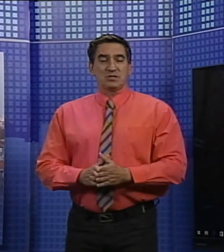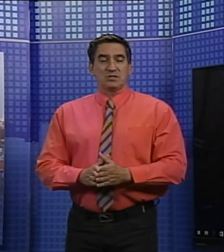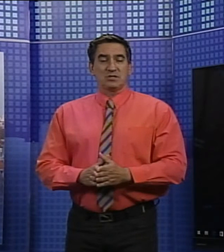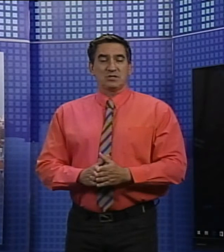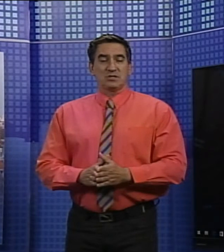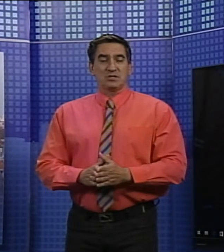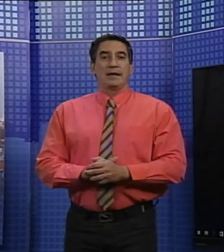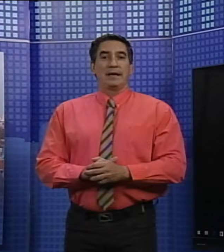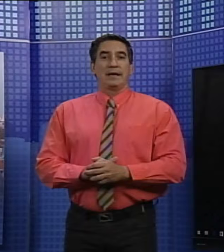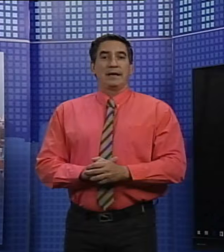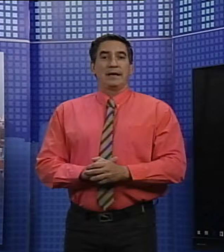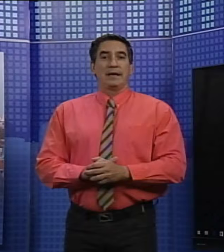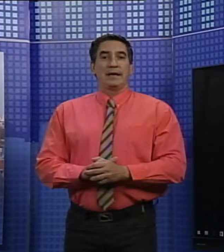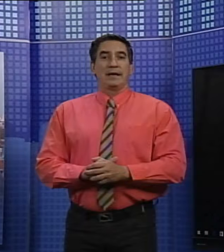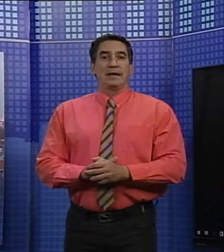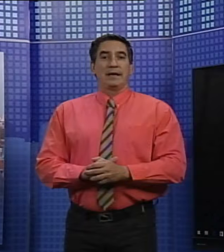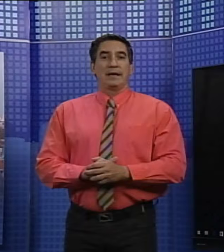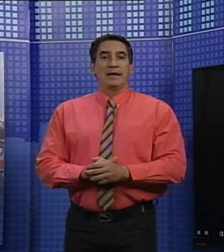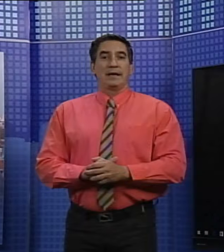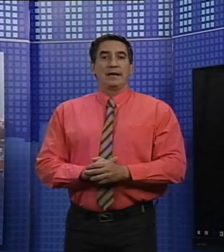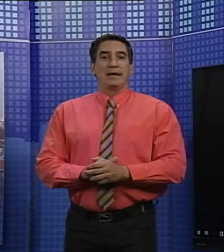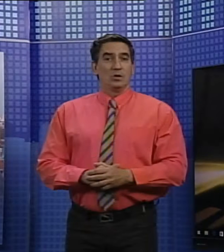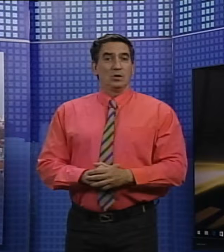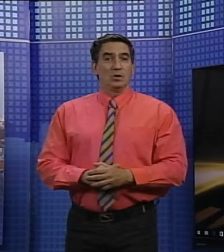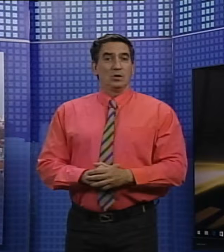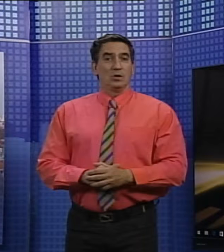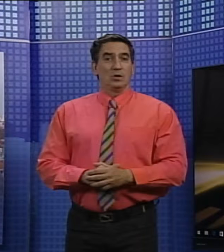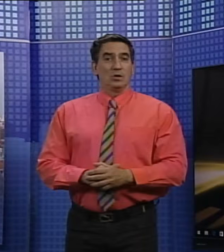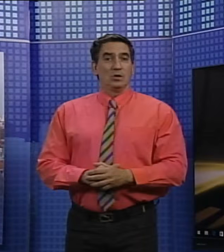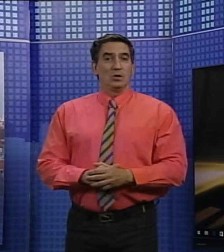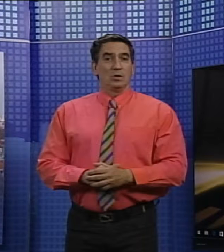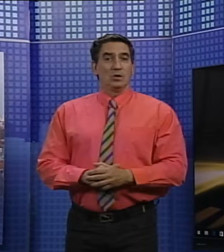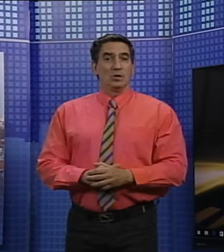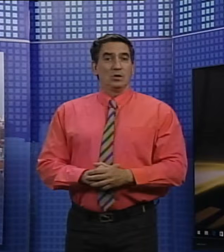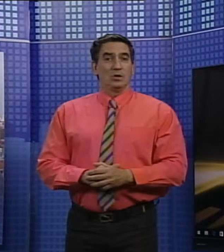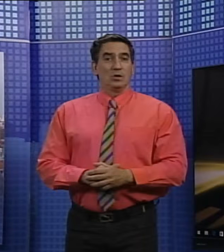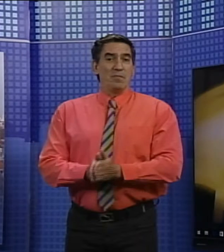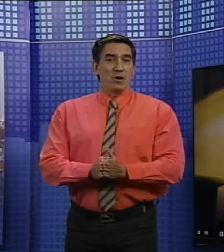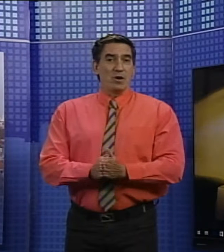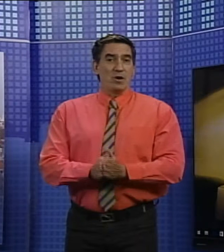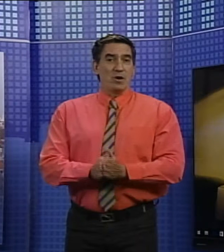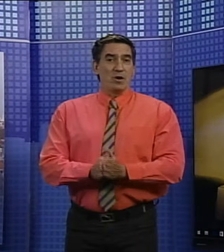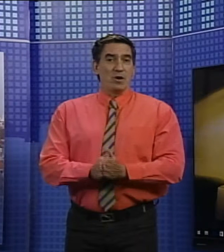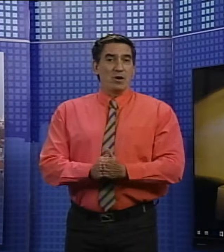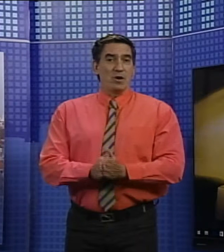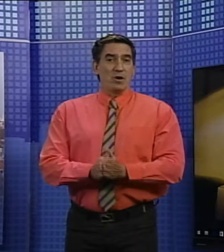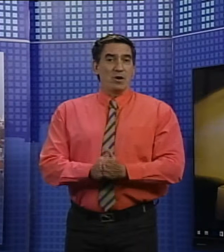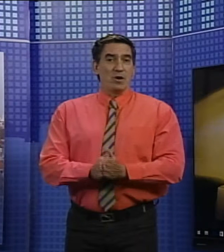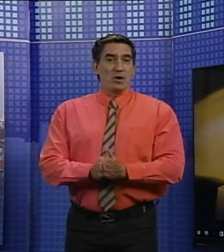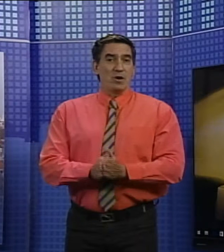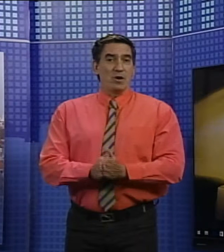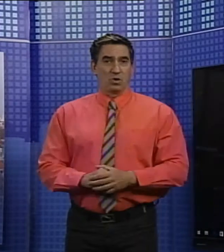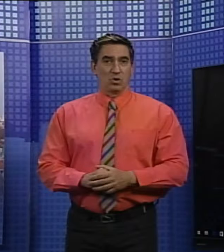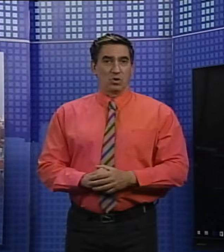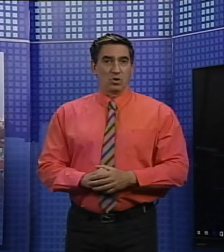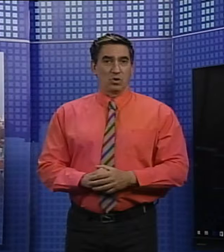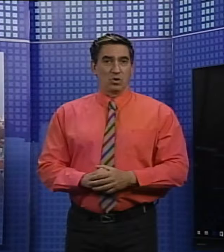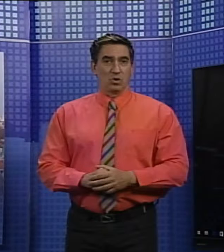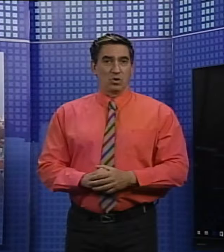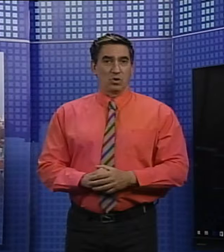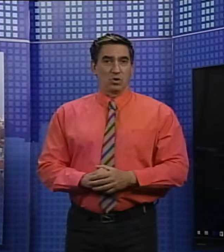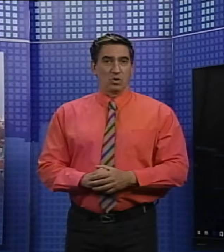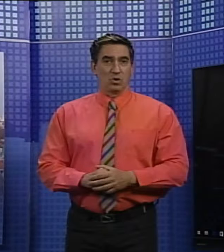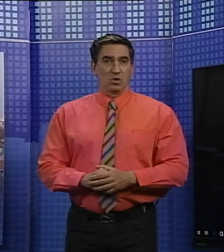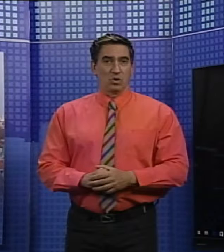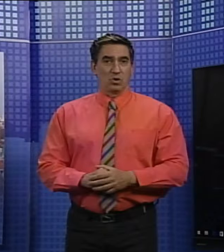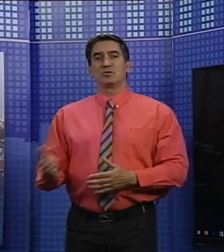hoy inició en Qatar el Grand Slam de Judo, donde participan los 32 mejores en cada una de las divisiones. Hoy se realizaron